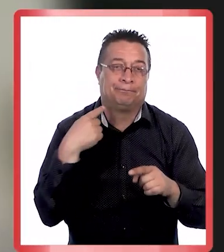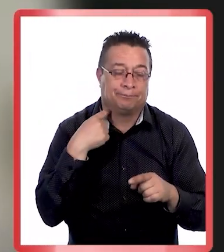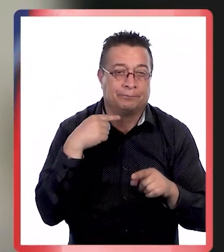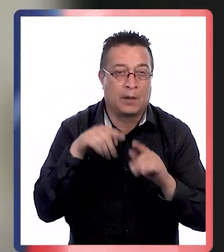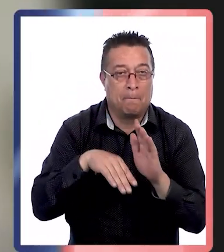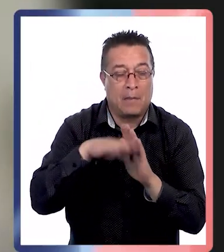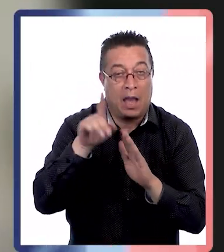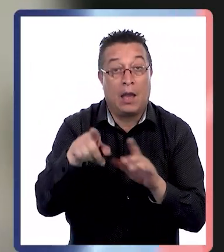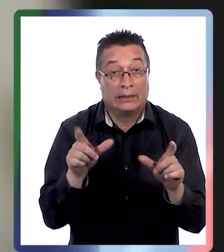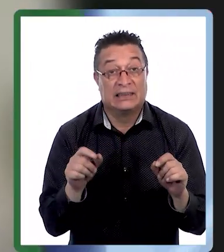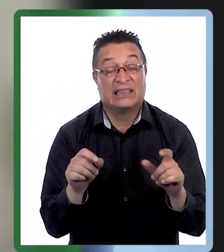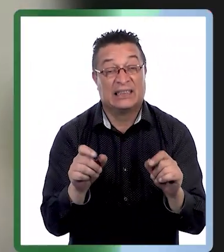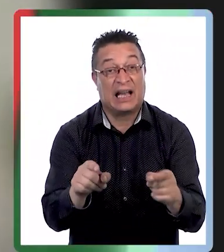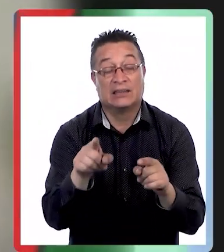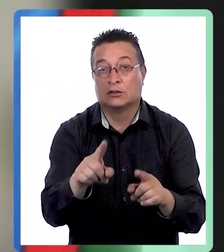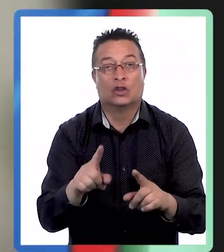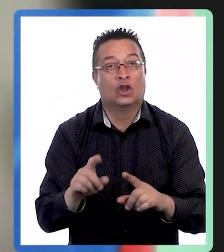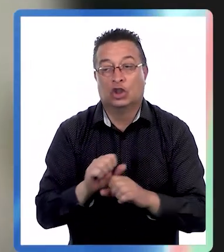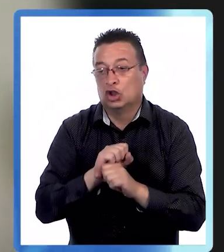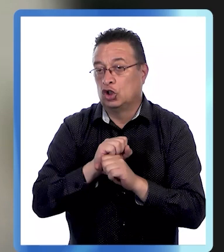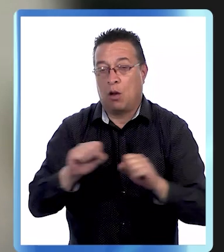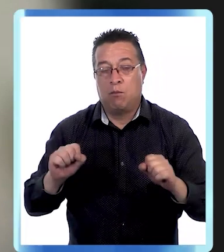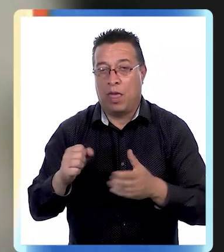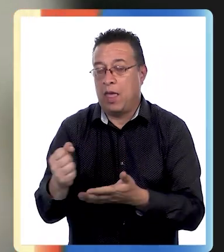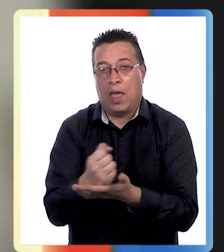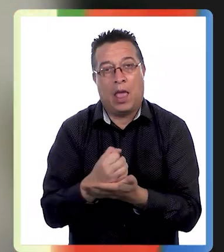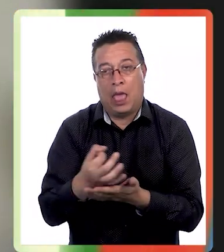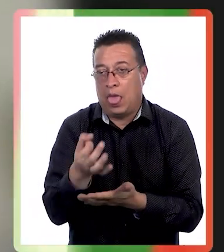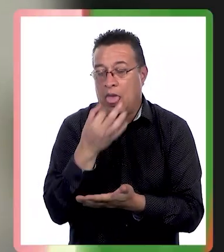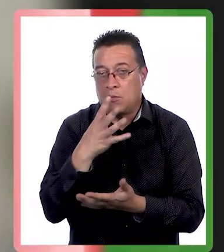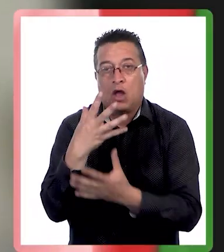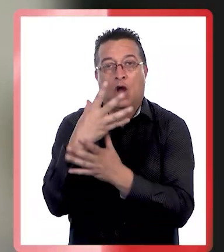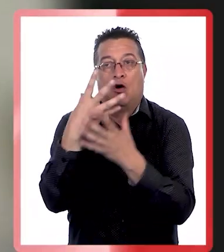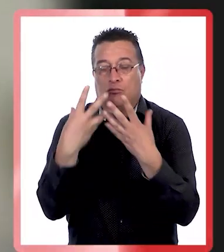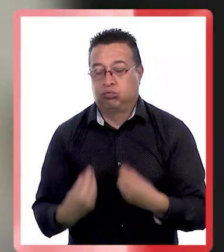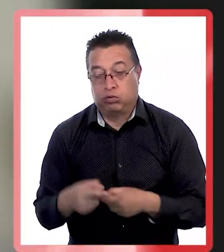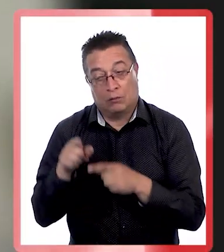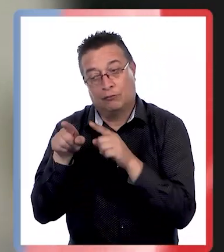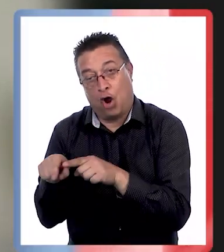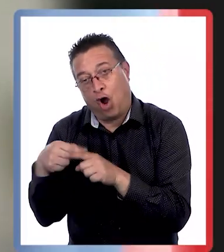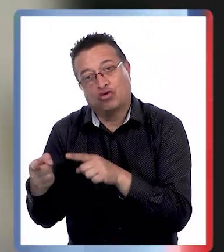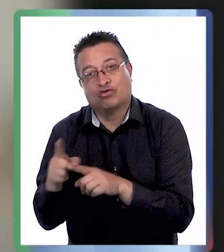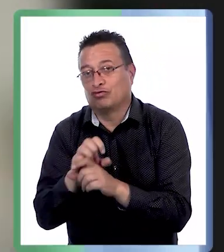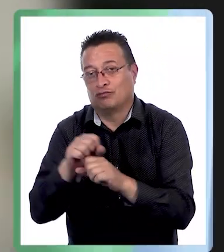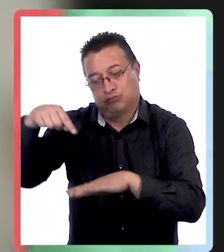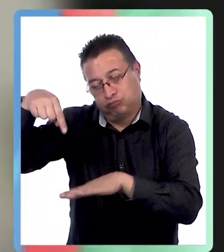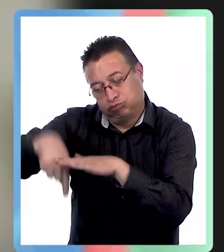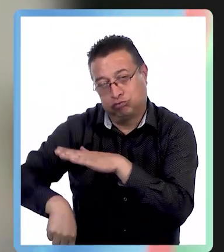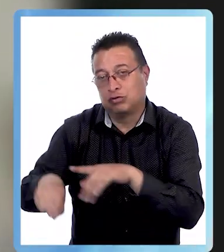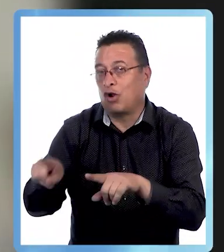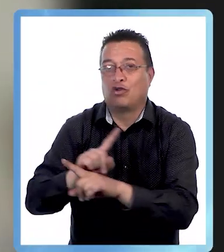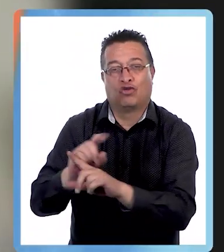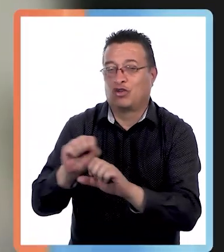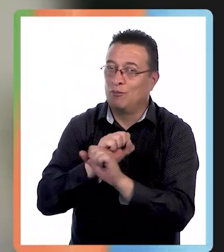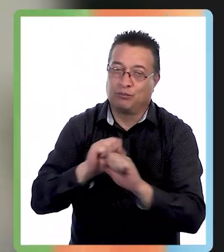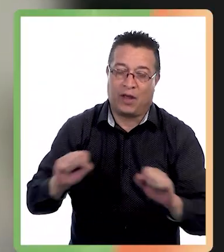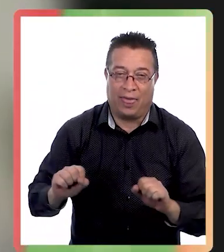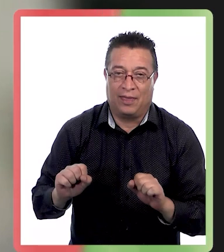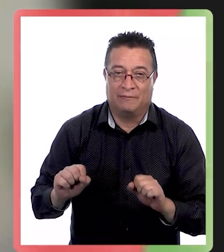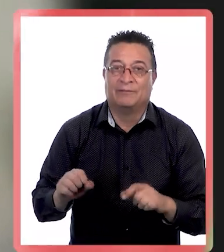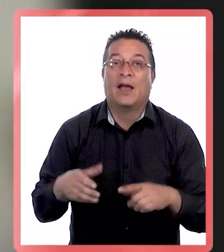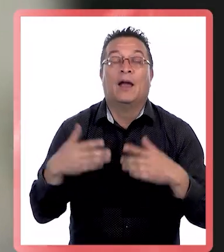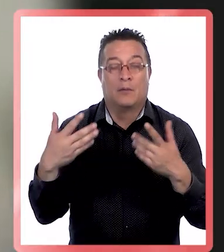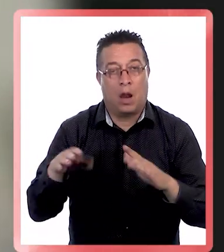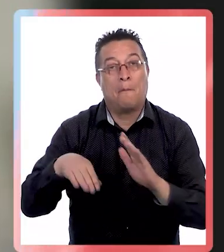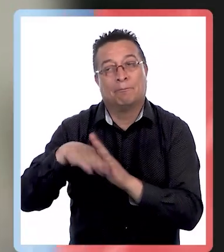parte de los cánceres, no voy a poder ofrecer un tratamiento curativo en esos casos. En algunos cánceres sí, probablemente, pero en la mayor